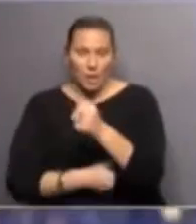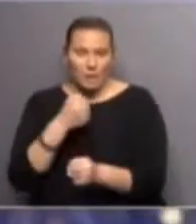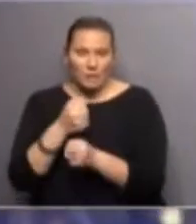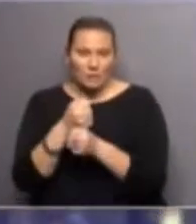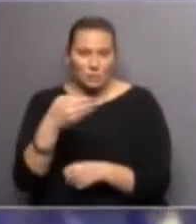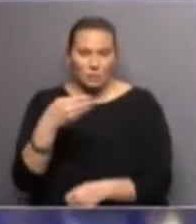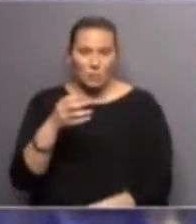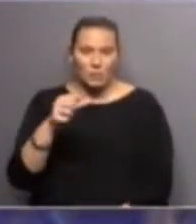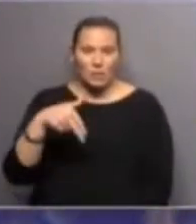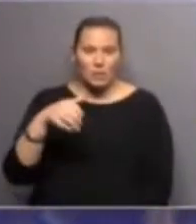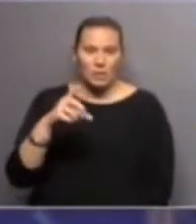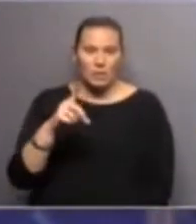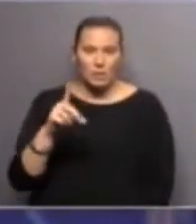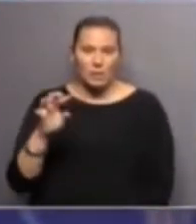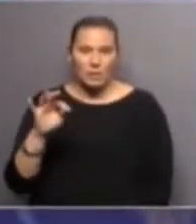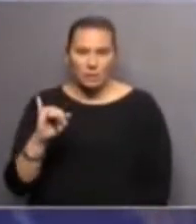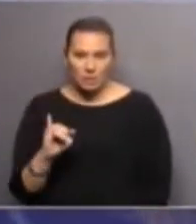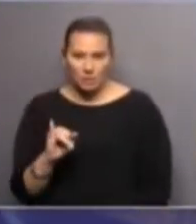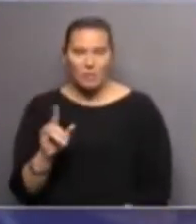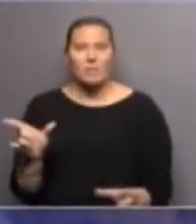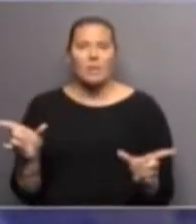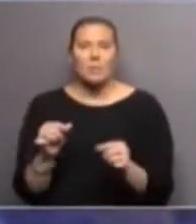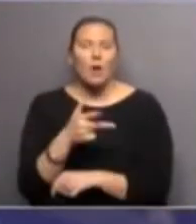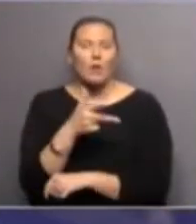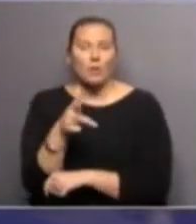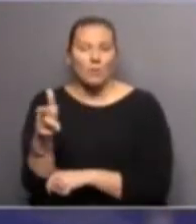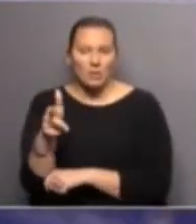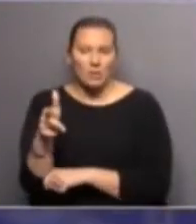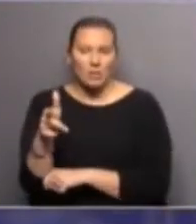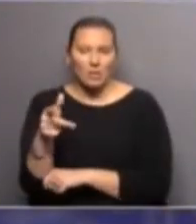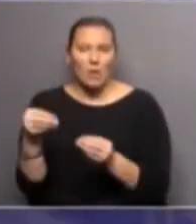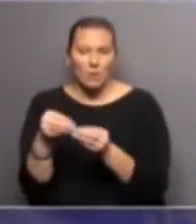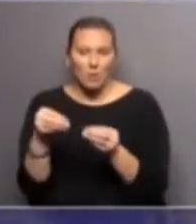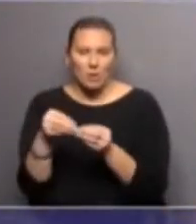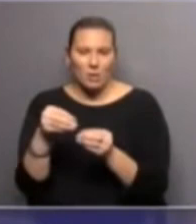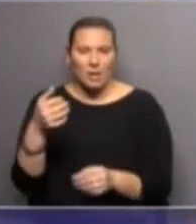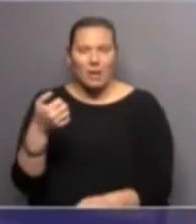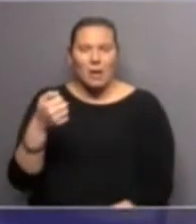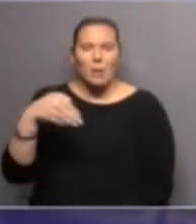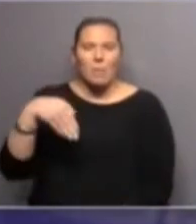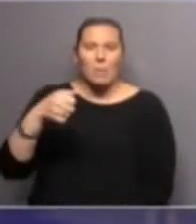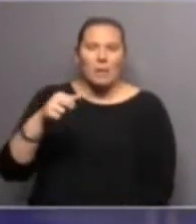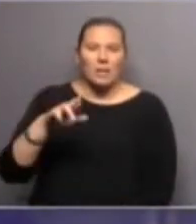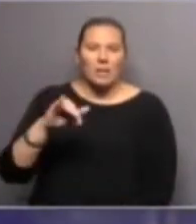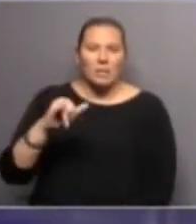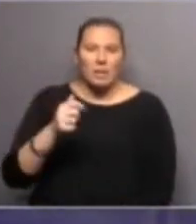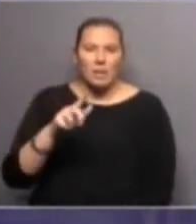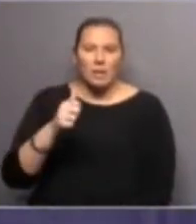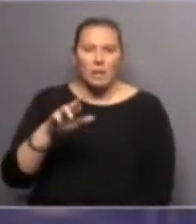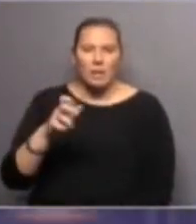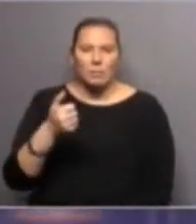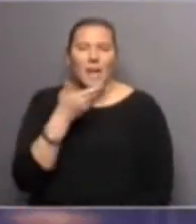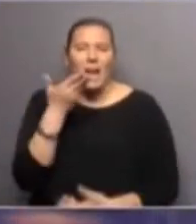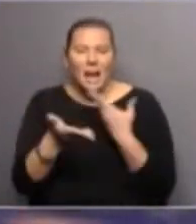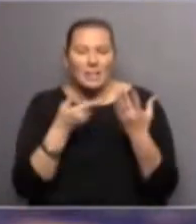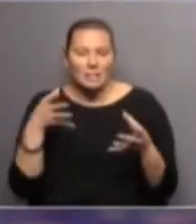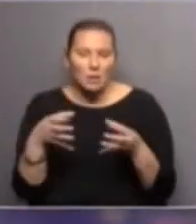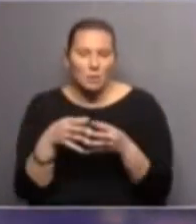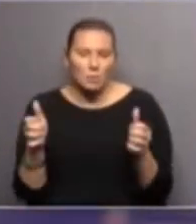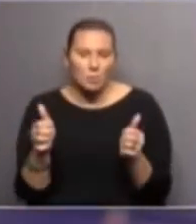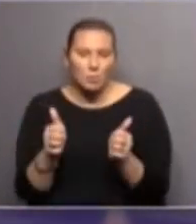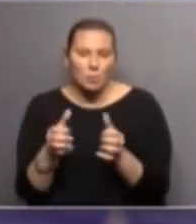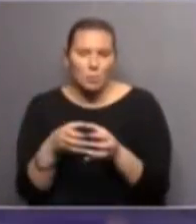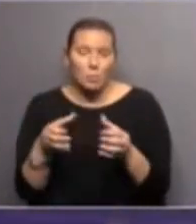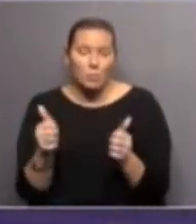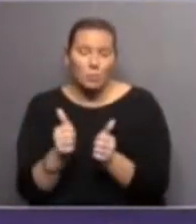de Benedetti, nos vamos entonces con el video con el que se presentó María Laura Larramendi al concurso Cantá con tu Filarmónica.